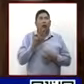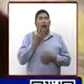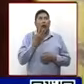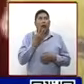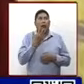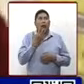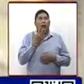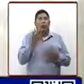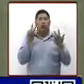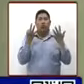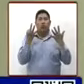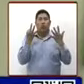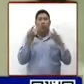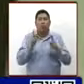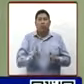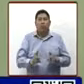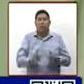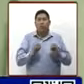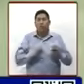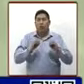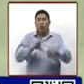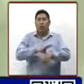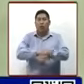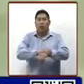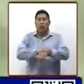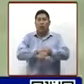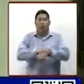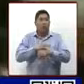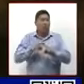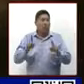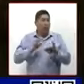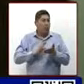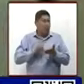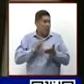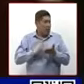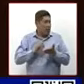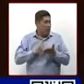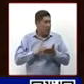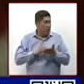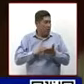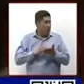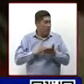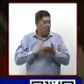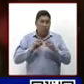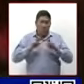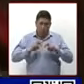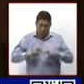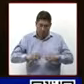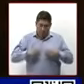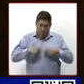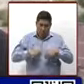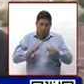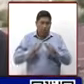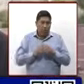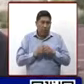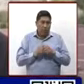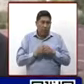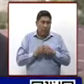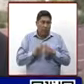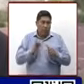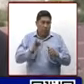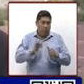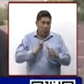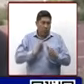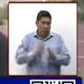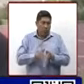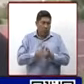Ahorita están 8 personas ya detenidas, pero faltan todavía, las investigaciones siguen. Estoy